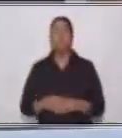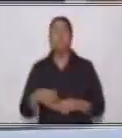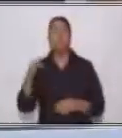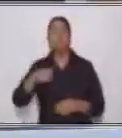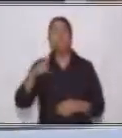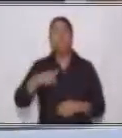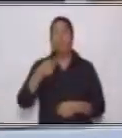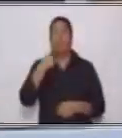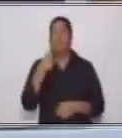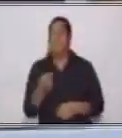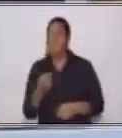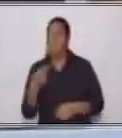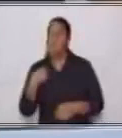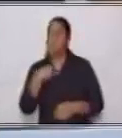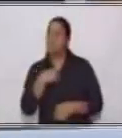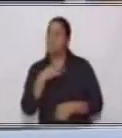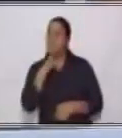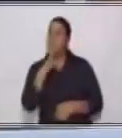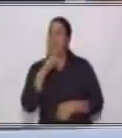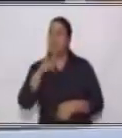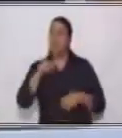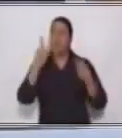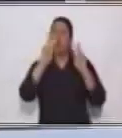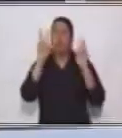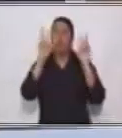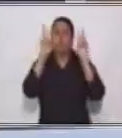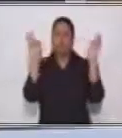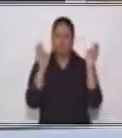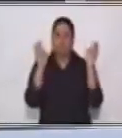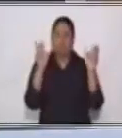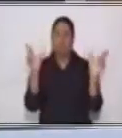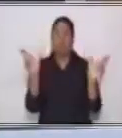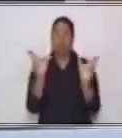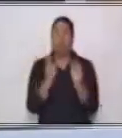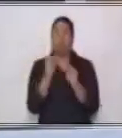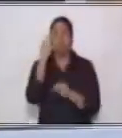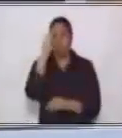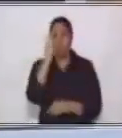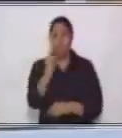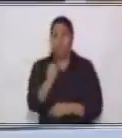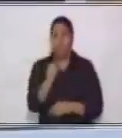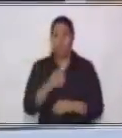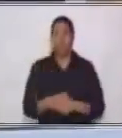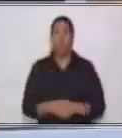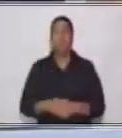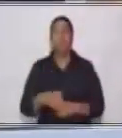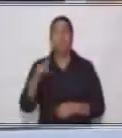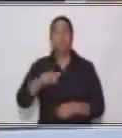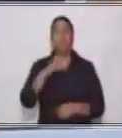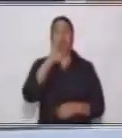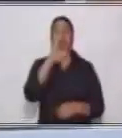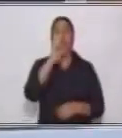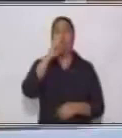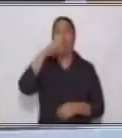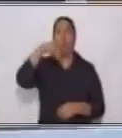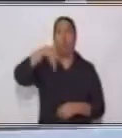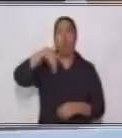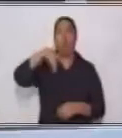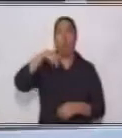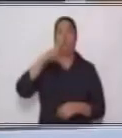de la conclusión y como podrás inferir a partir de la palabra conclusión, es una parte final, es algo que